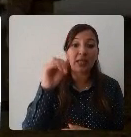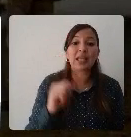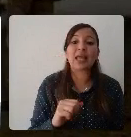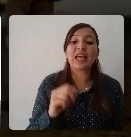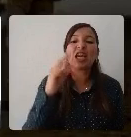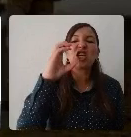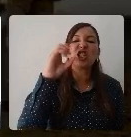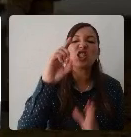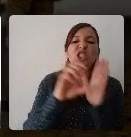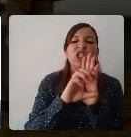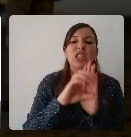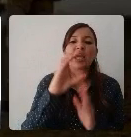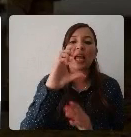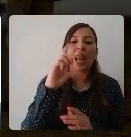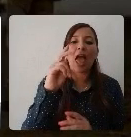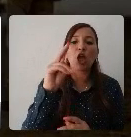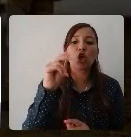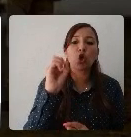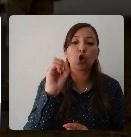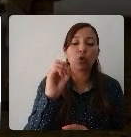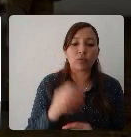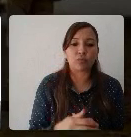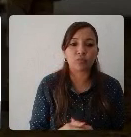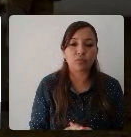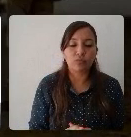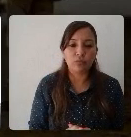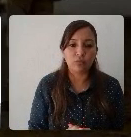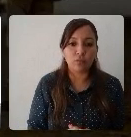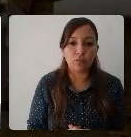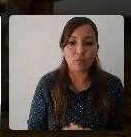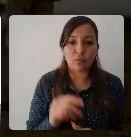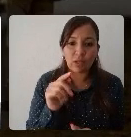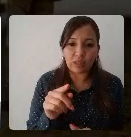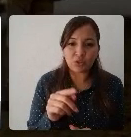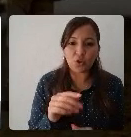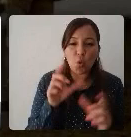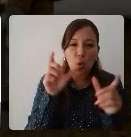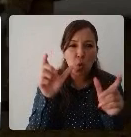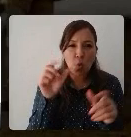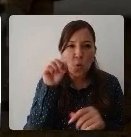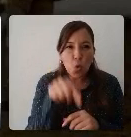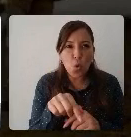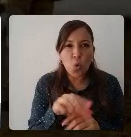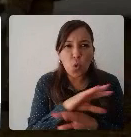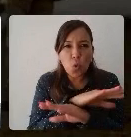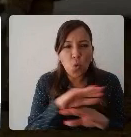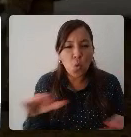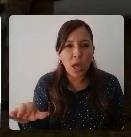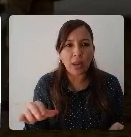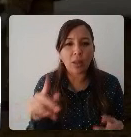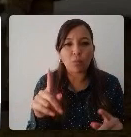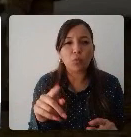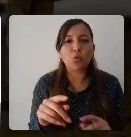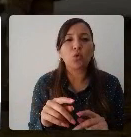zona norte, en los bosques secos, y que pues la experiencia también tiene que ver con el tema de la conservación, el tema de